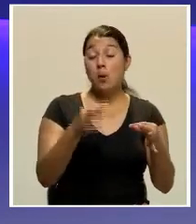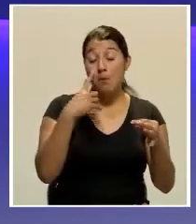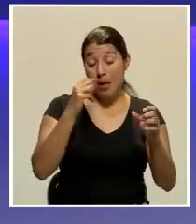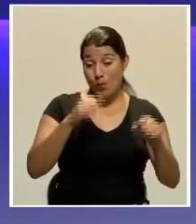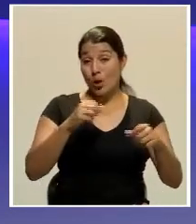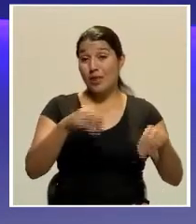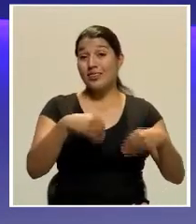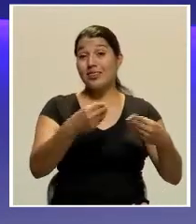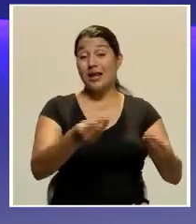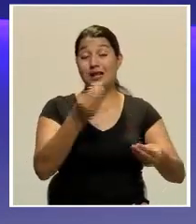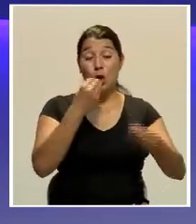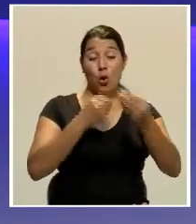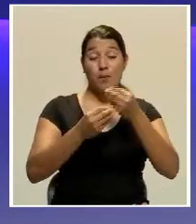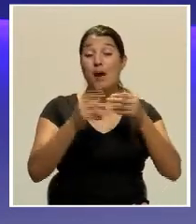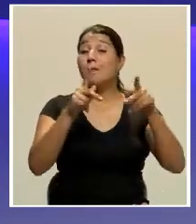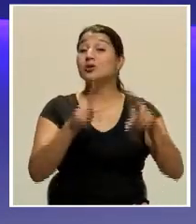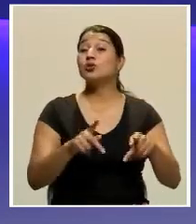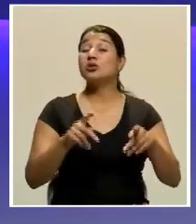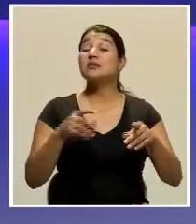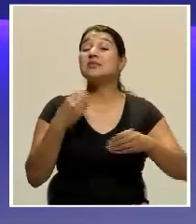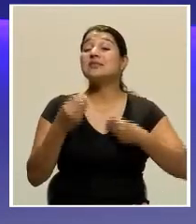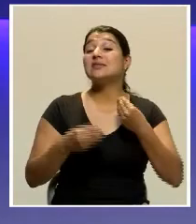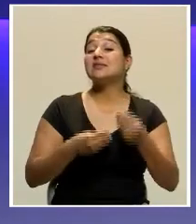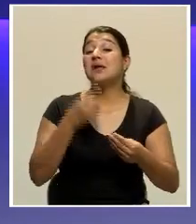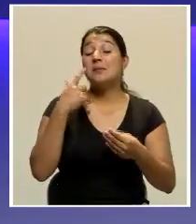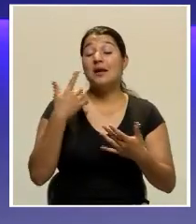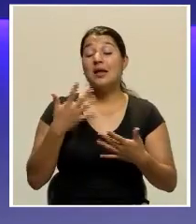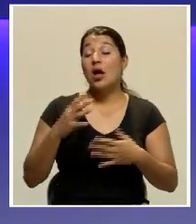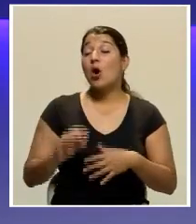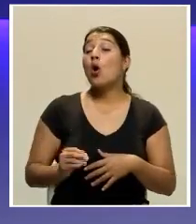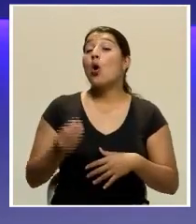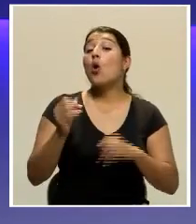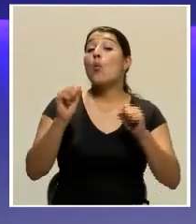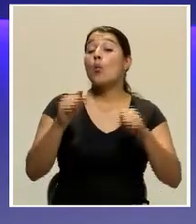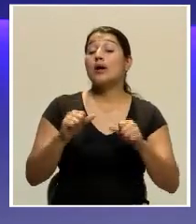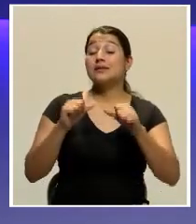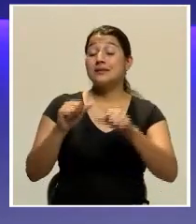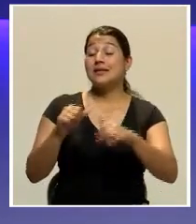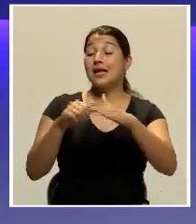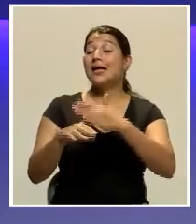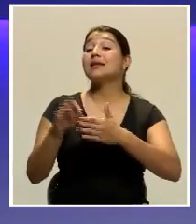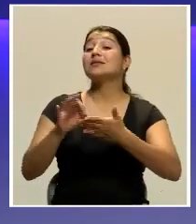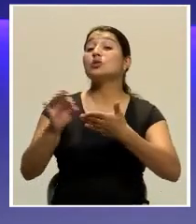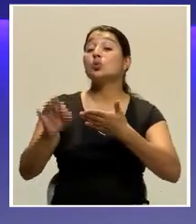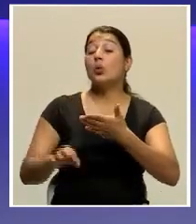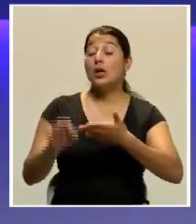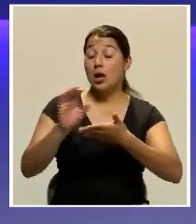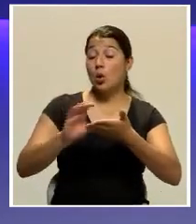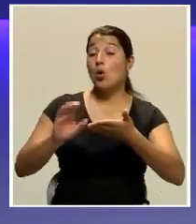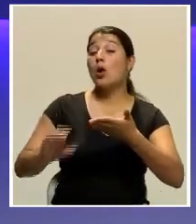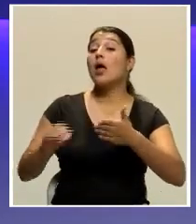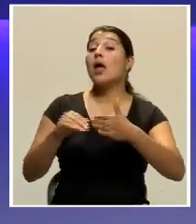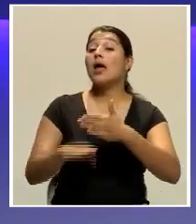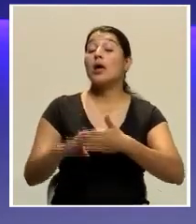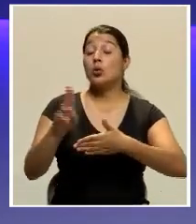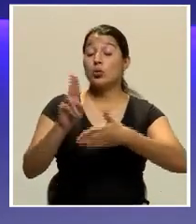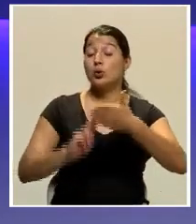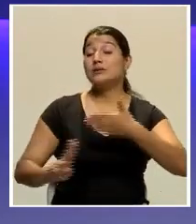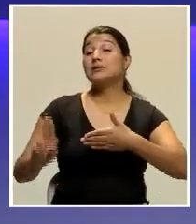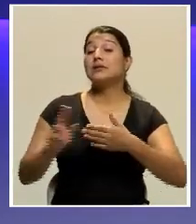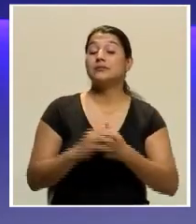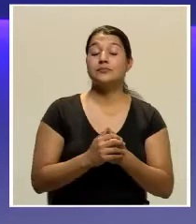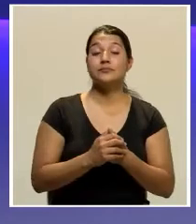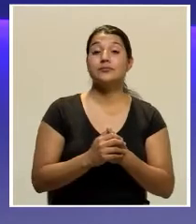la gente? ¿Cómo hacemos para que los chicos sigan en las escuelas, en los colegios, en las